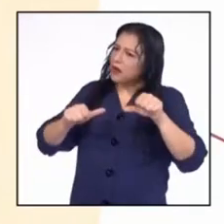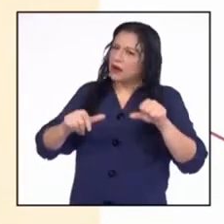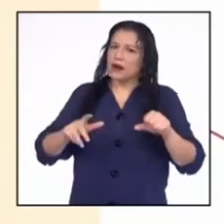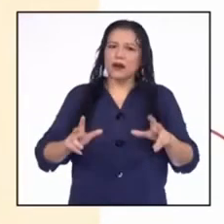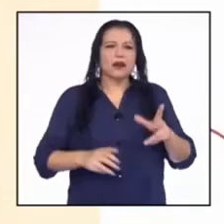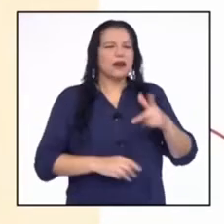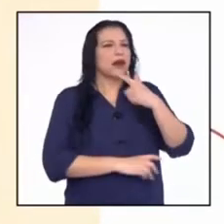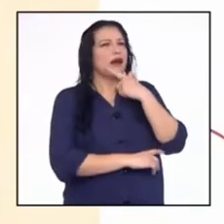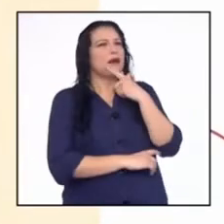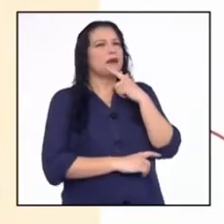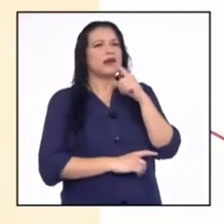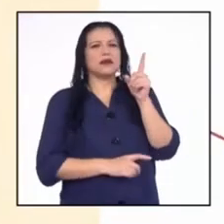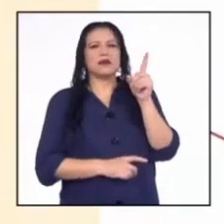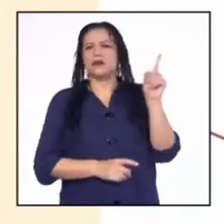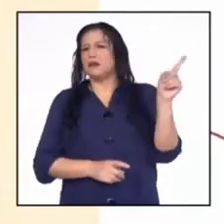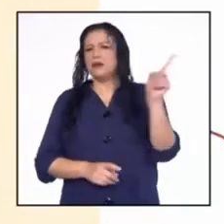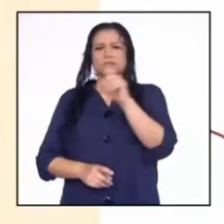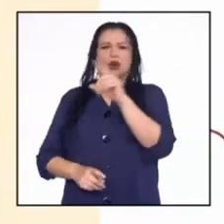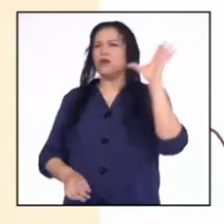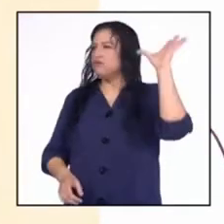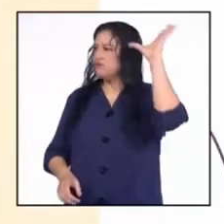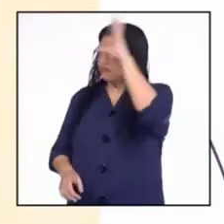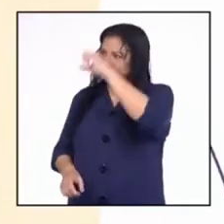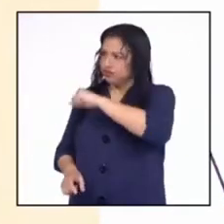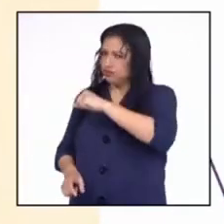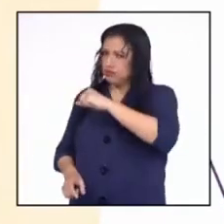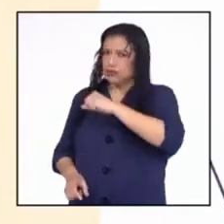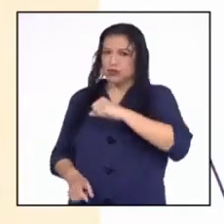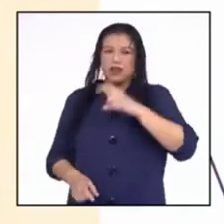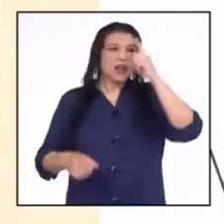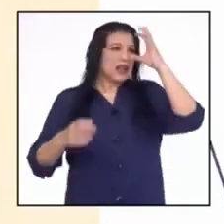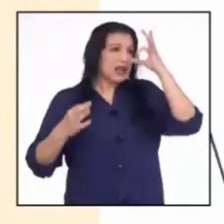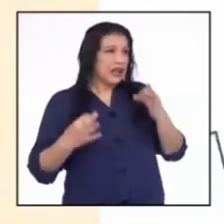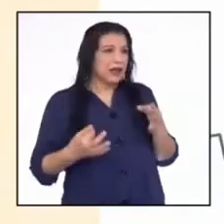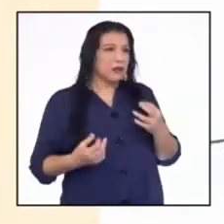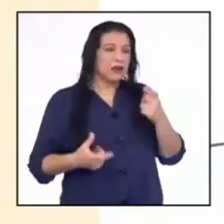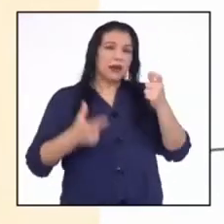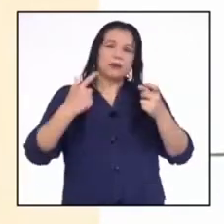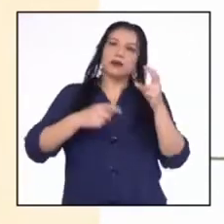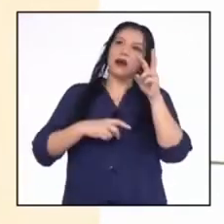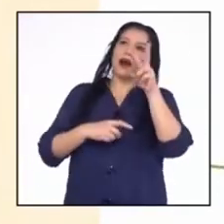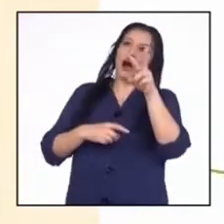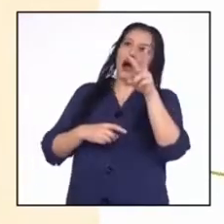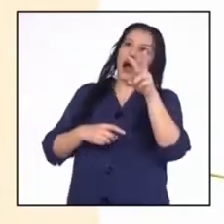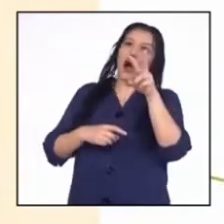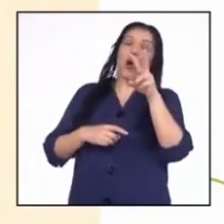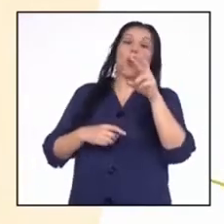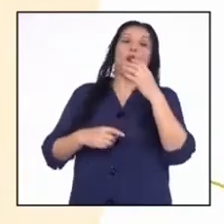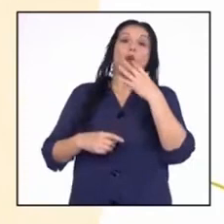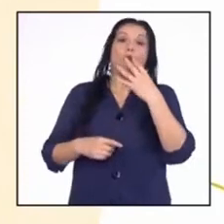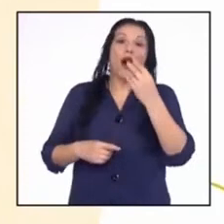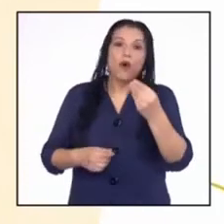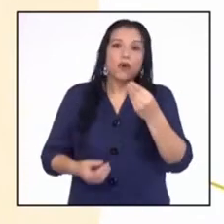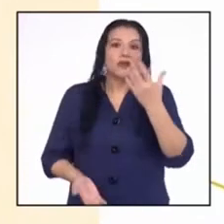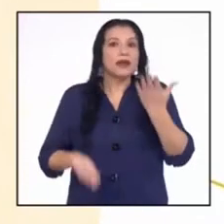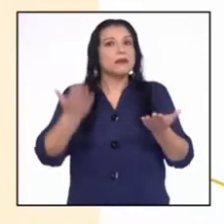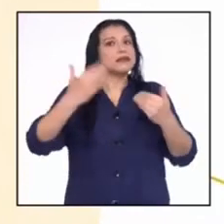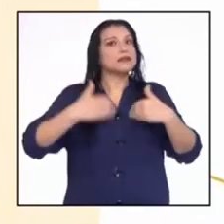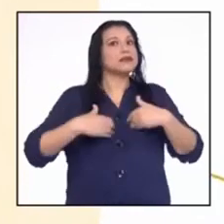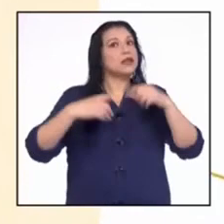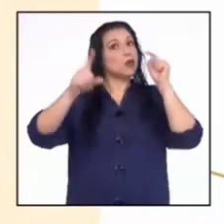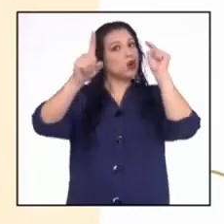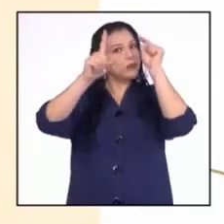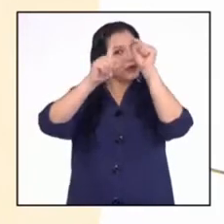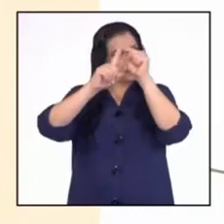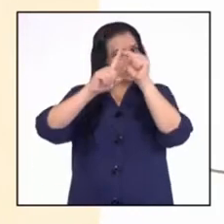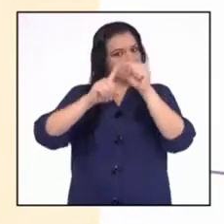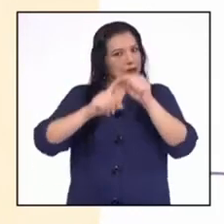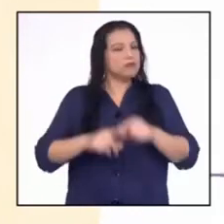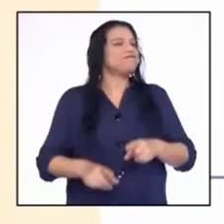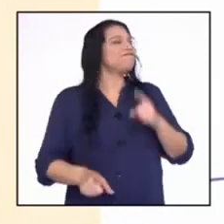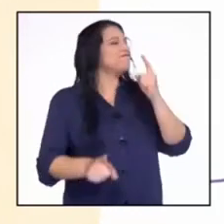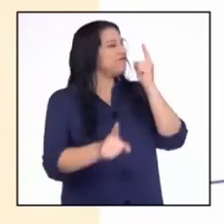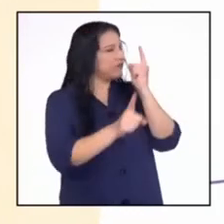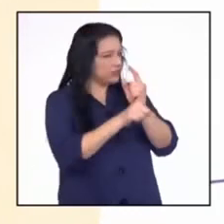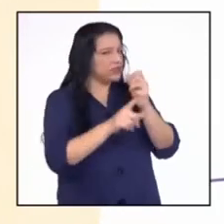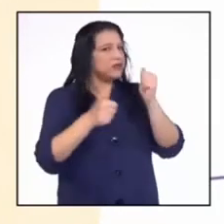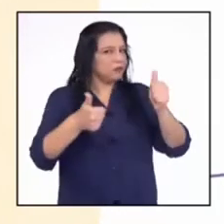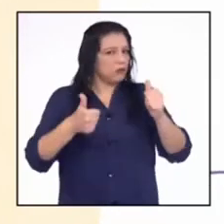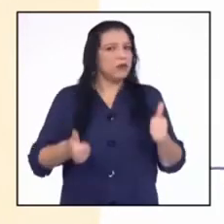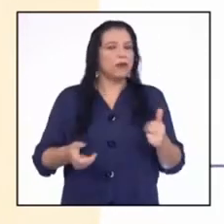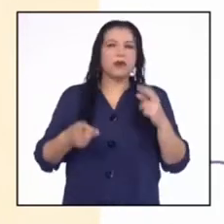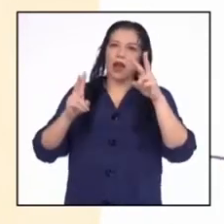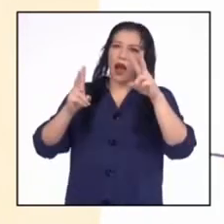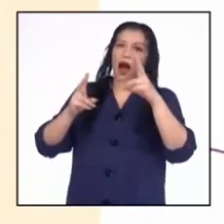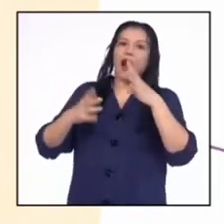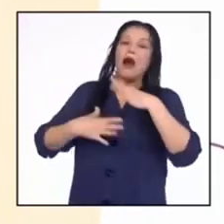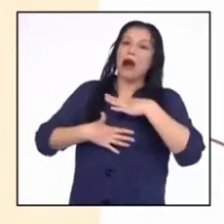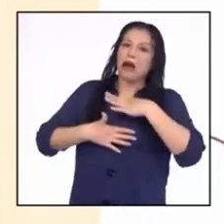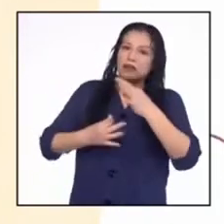nos hagan invisibles. ¿Creemos que es atractivo? ¿Tendrá un objetivo que enganche? Pues sí. Y otra